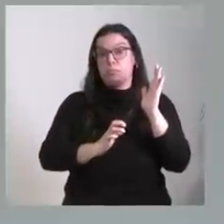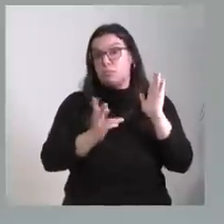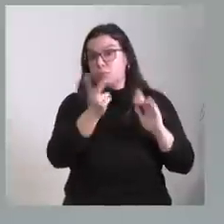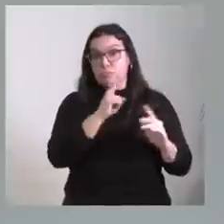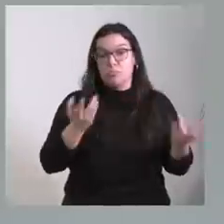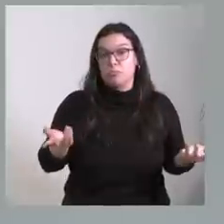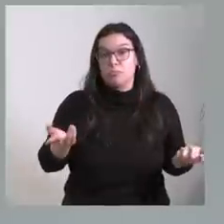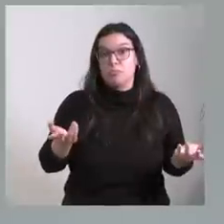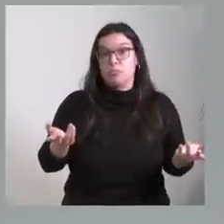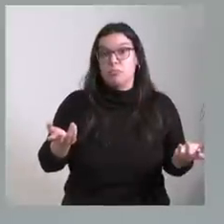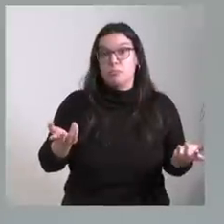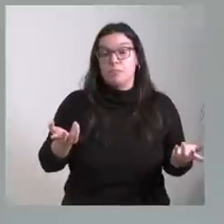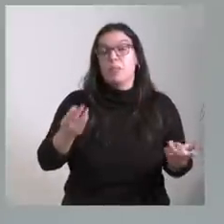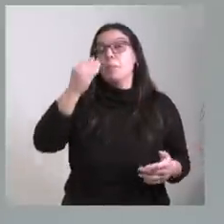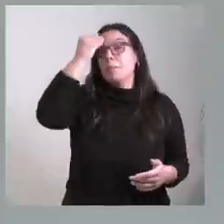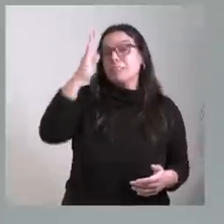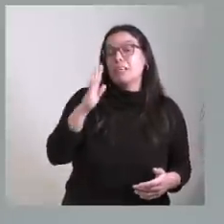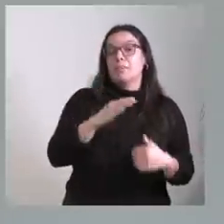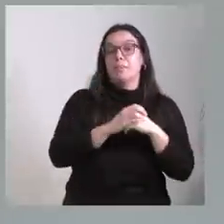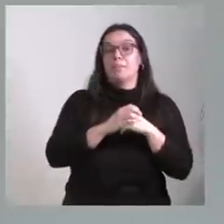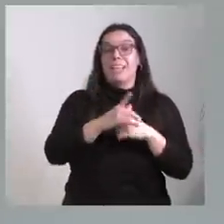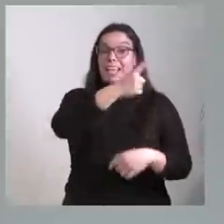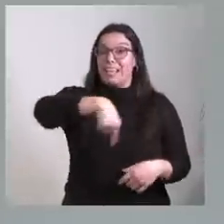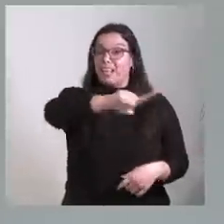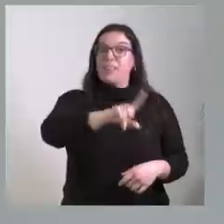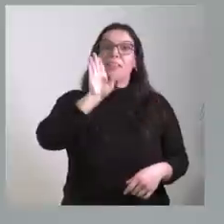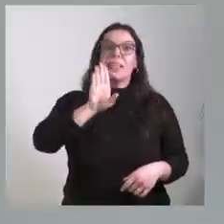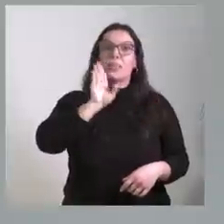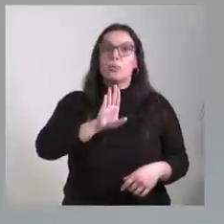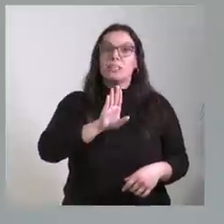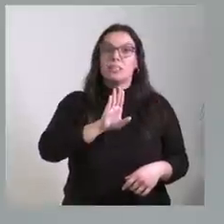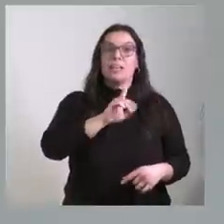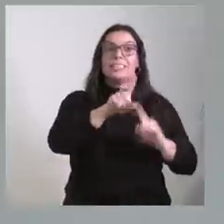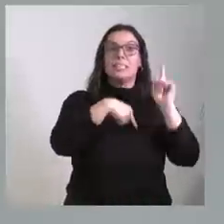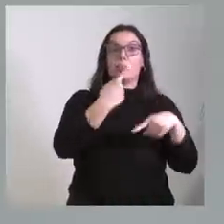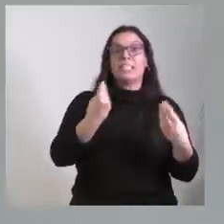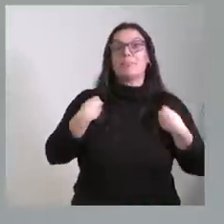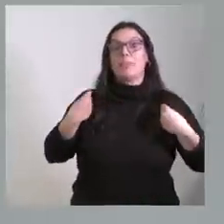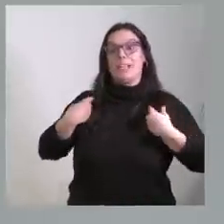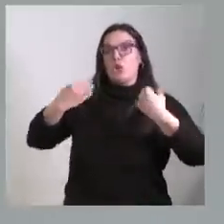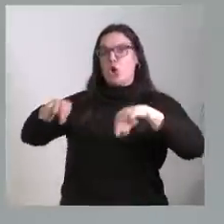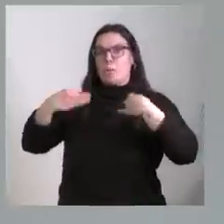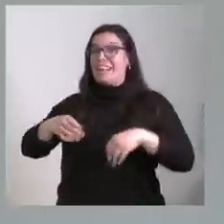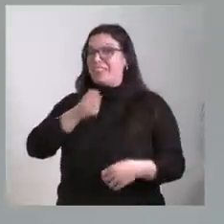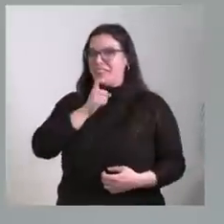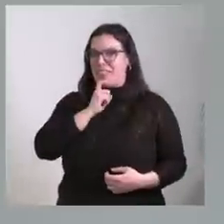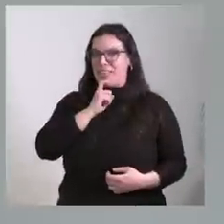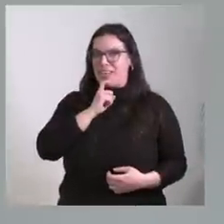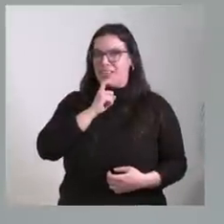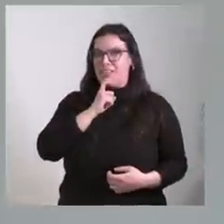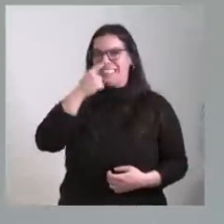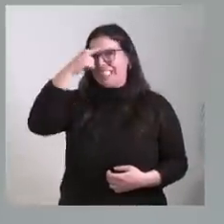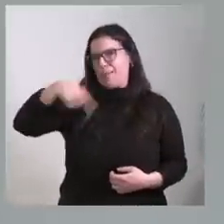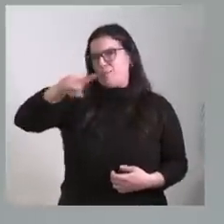condena debemos tener en cuenta que estos delincuentes son de muy difícil reinserción como todo el mundo sabe por la naturaleza